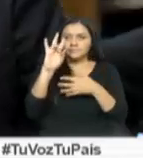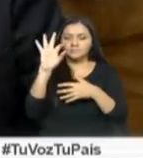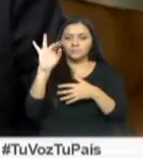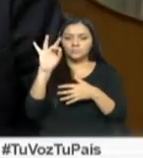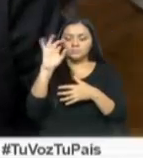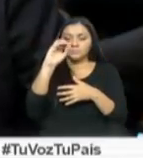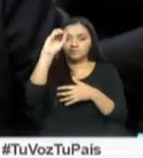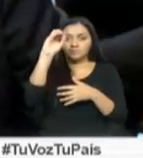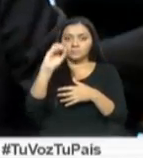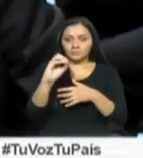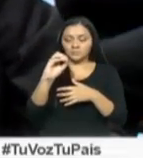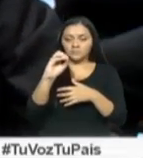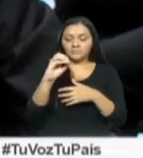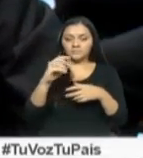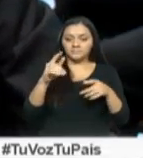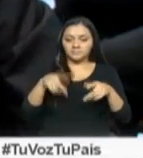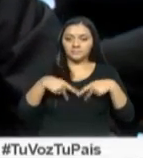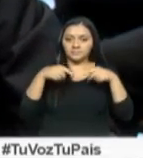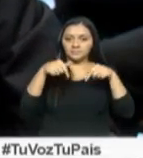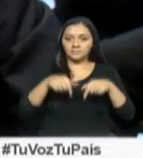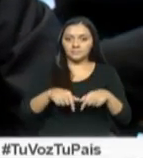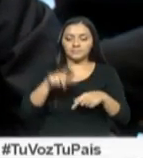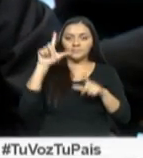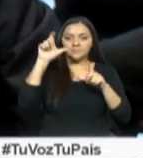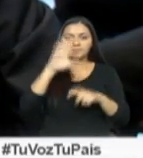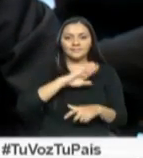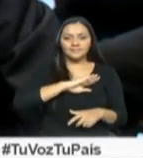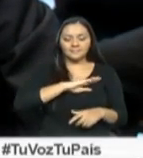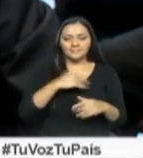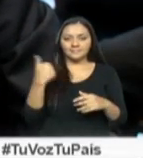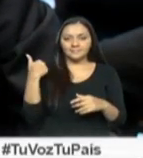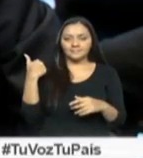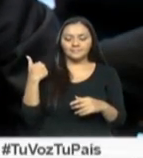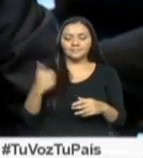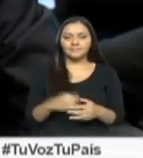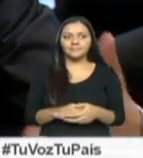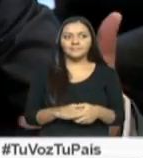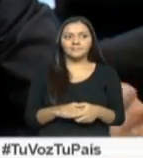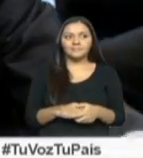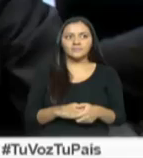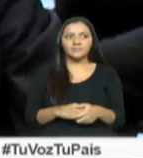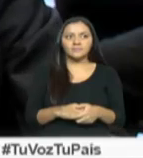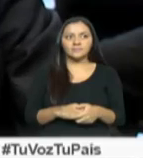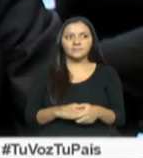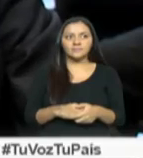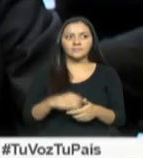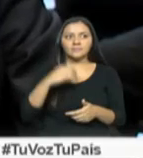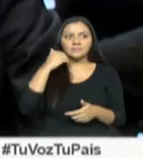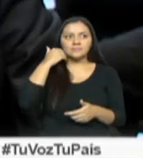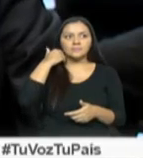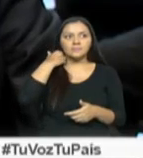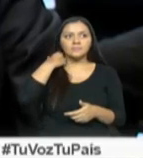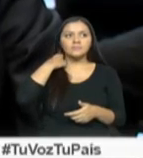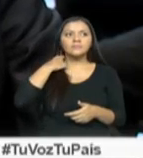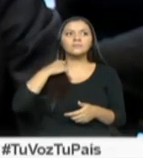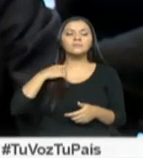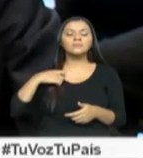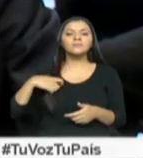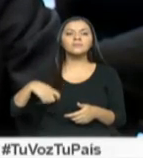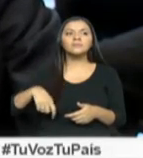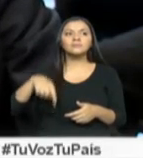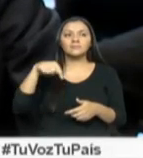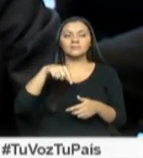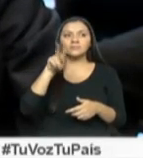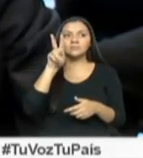de habitantes en el país registrados con fotografía. ¿No? Este proceso lo llevamos desde el 2009.